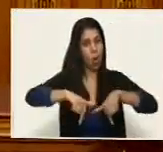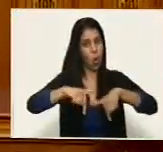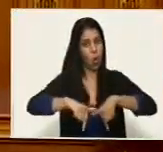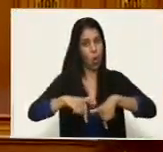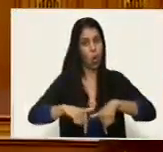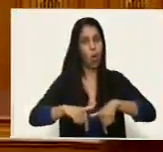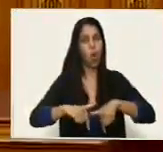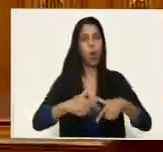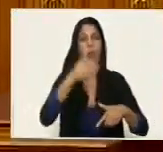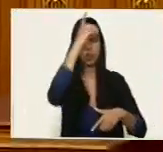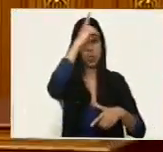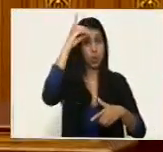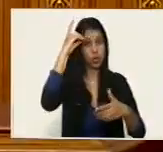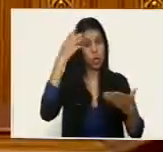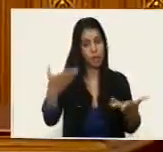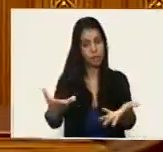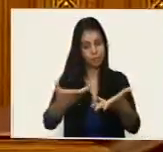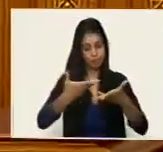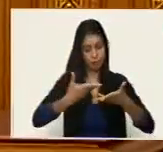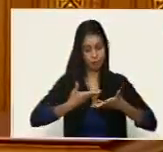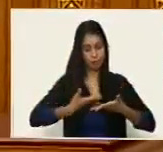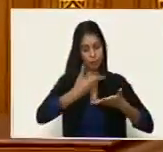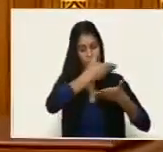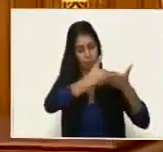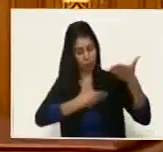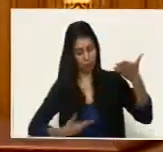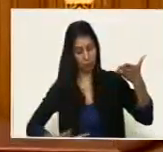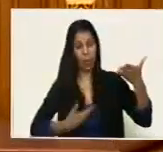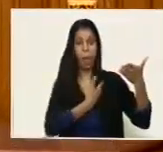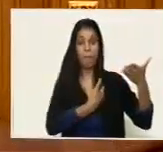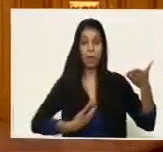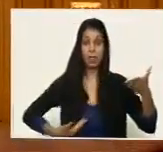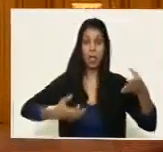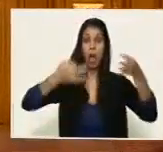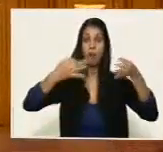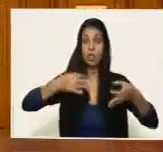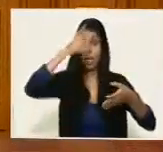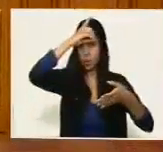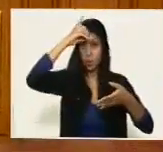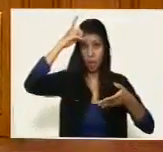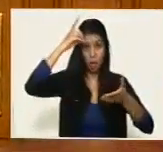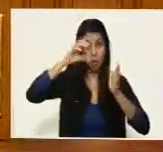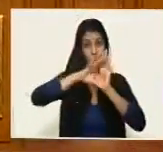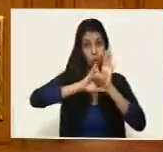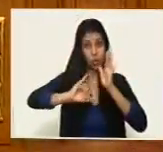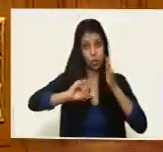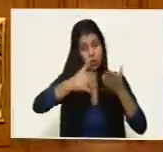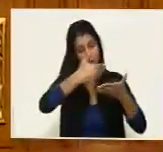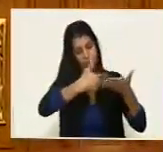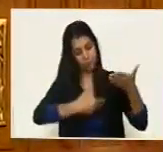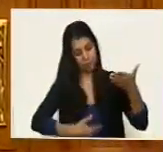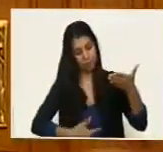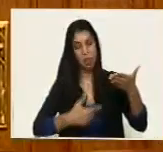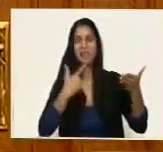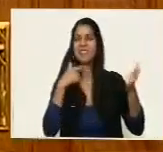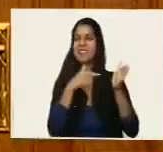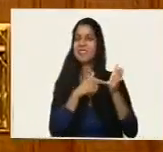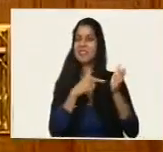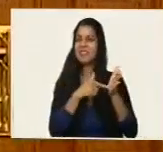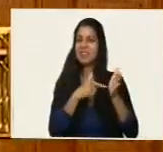al presidente de la plenipotenciaria Asamblea Nacional Constituyente, está invocando el